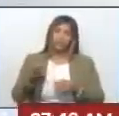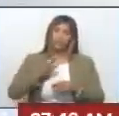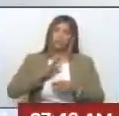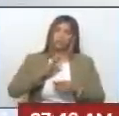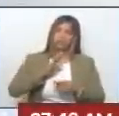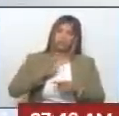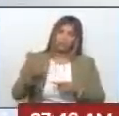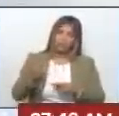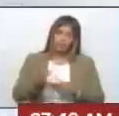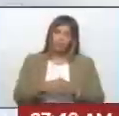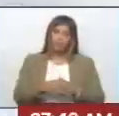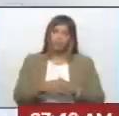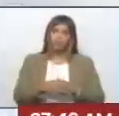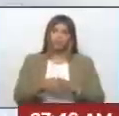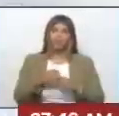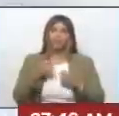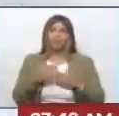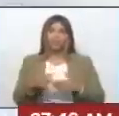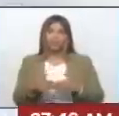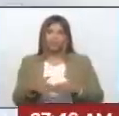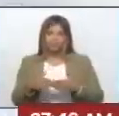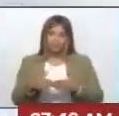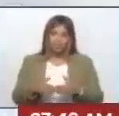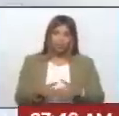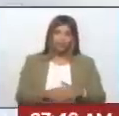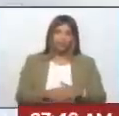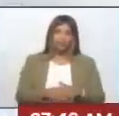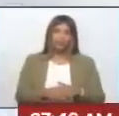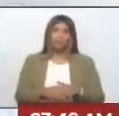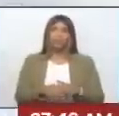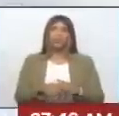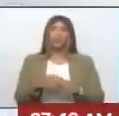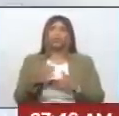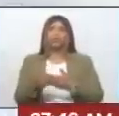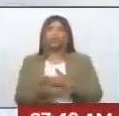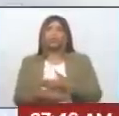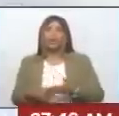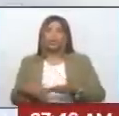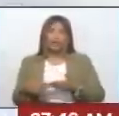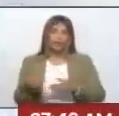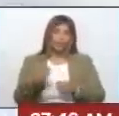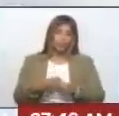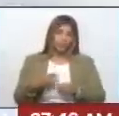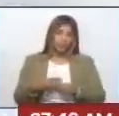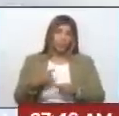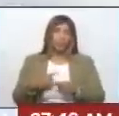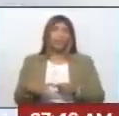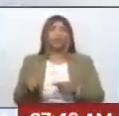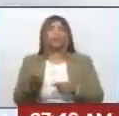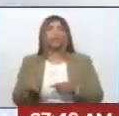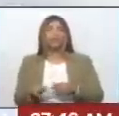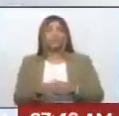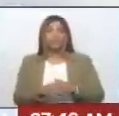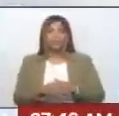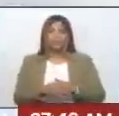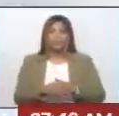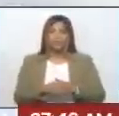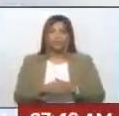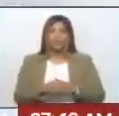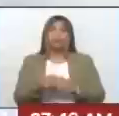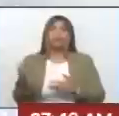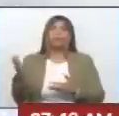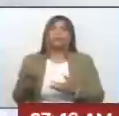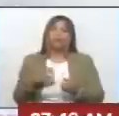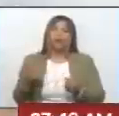sanciones, perdieron embarcaciones en el intercambio petrolero, pero también en traer